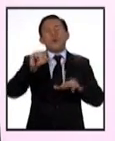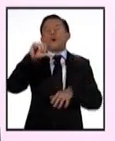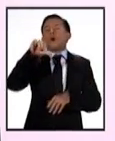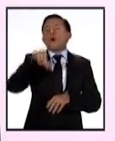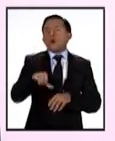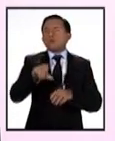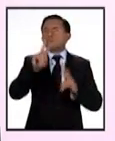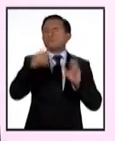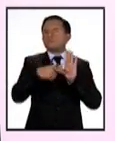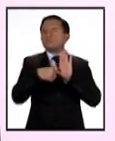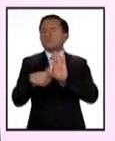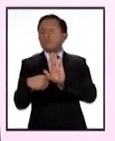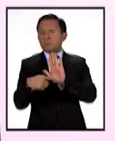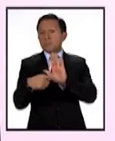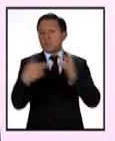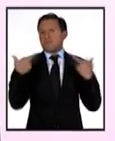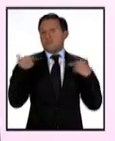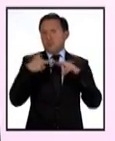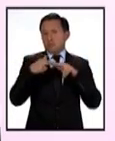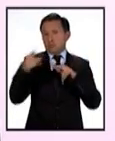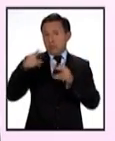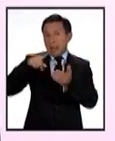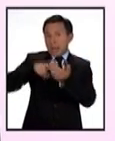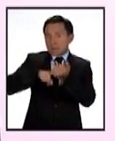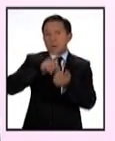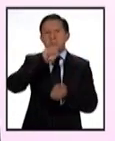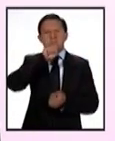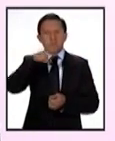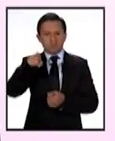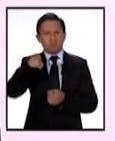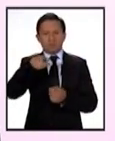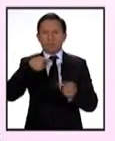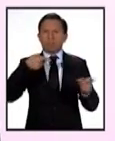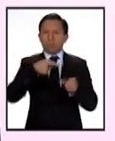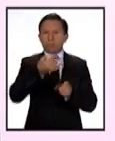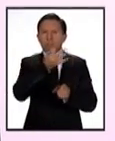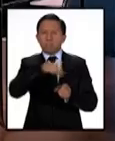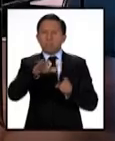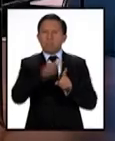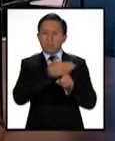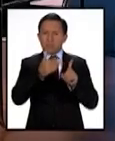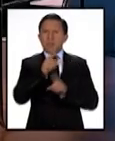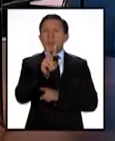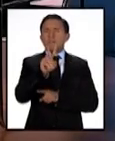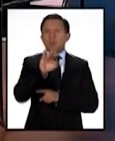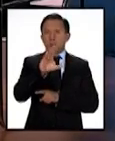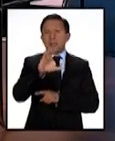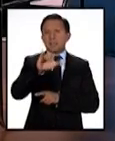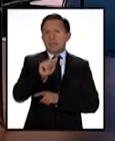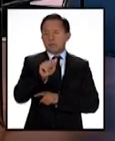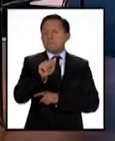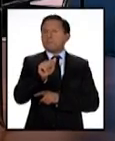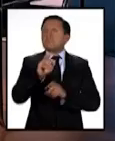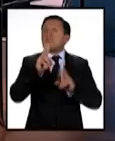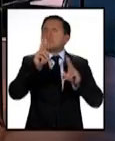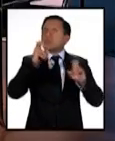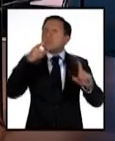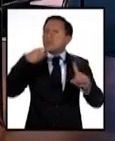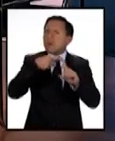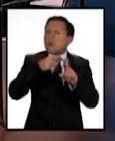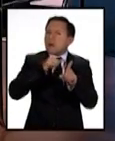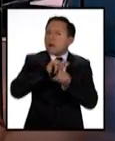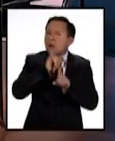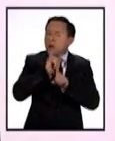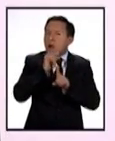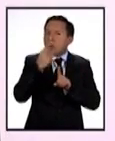docente. Y la realidad es que cuando trabajamos sobre este tema, encontramos una enorme de casos